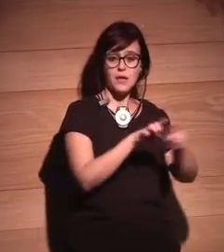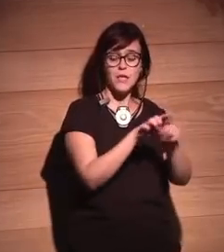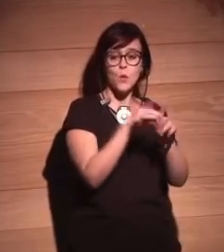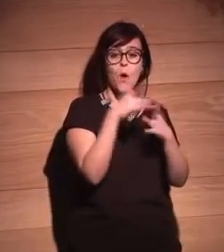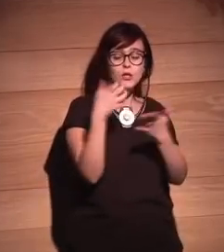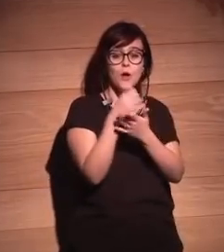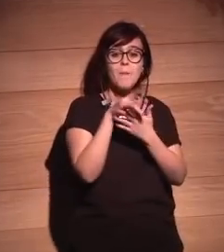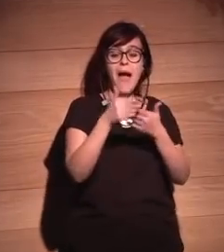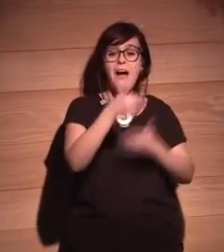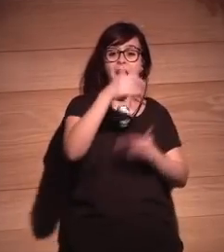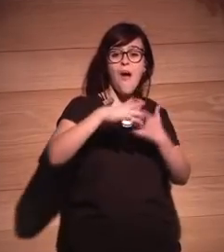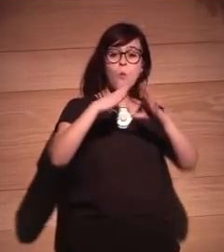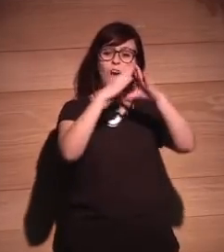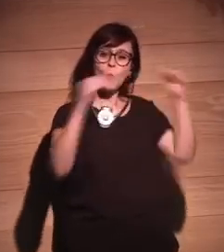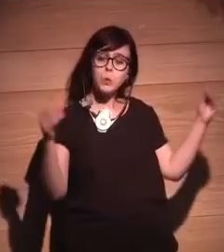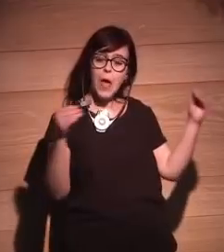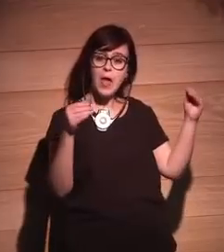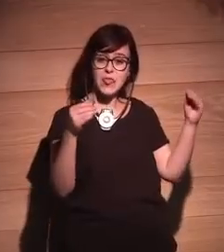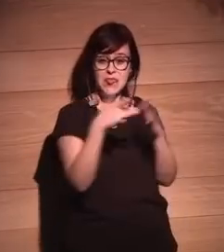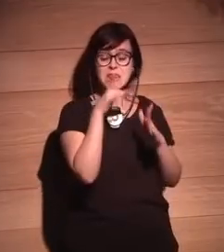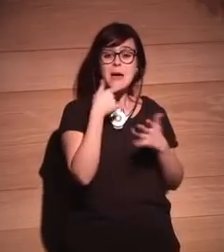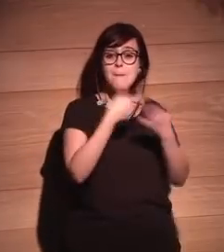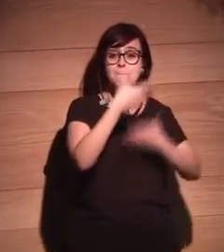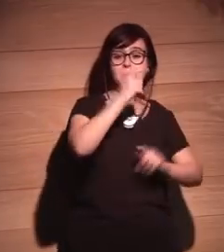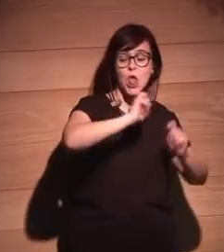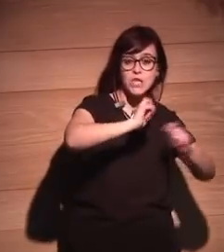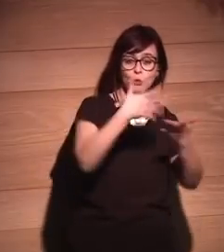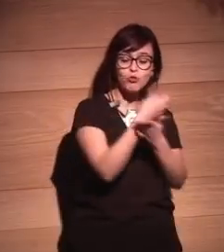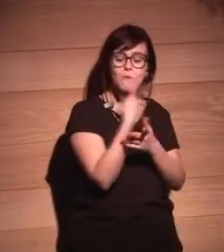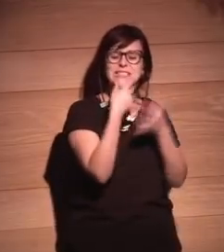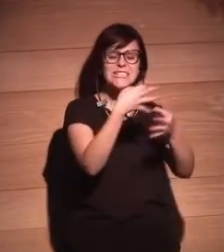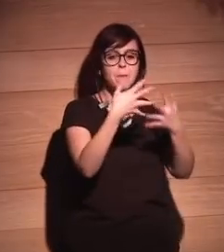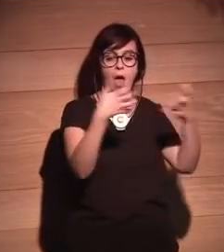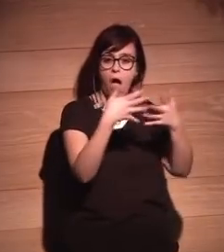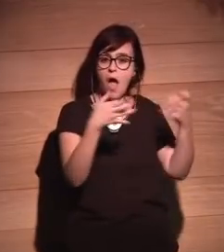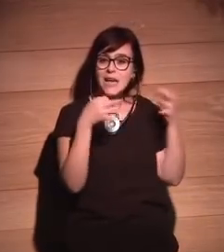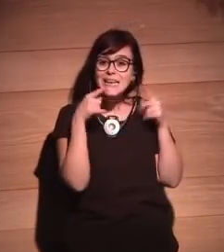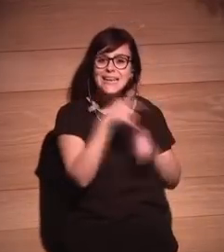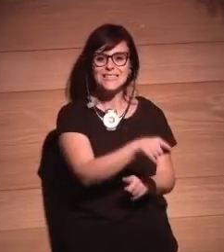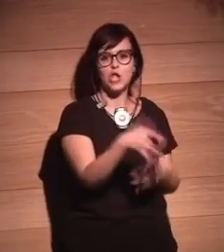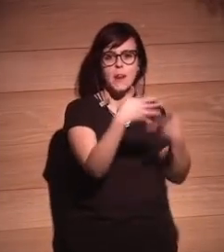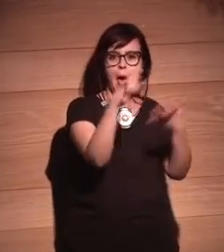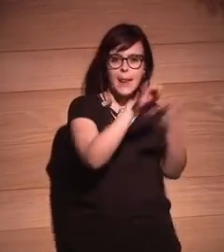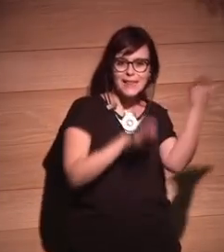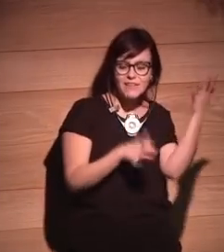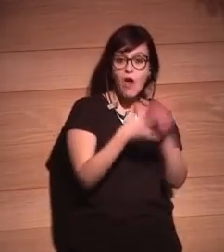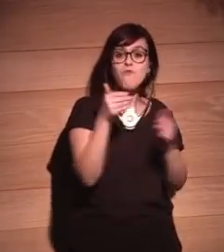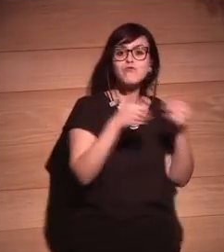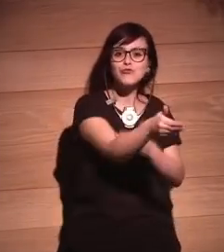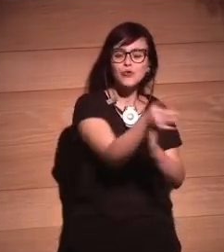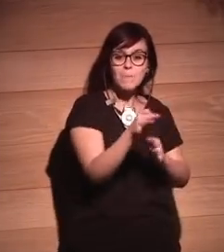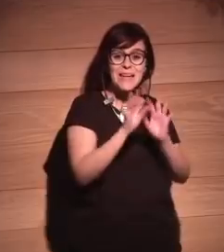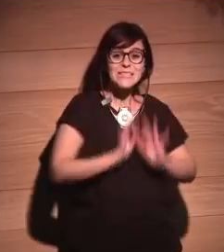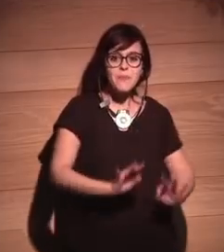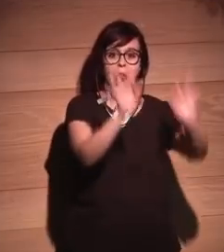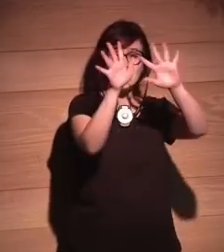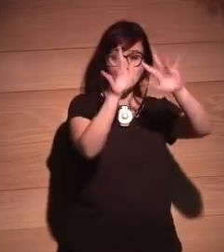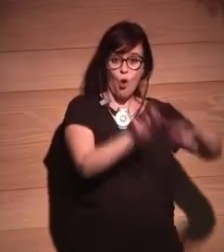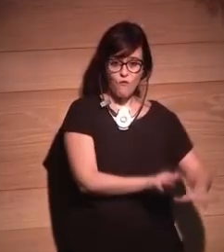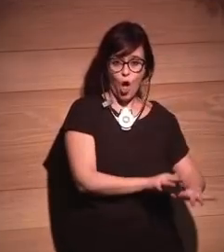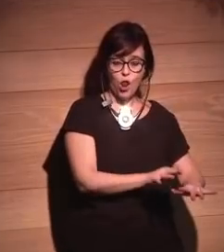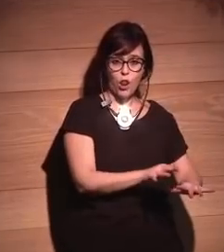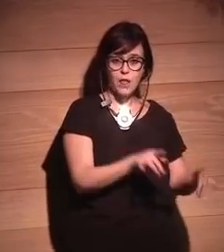tienen en todas las facultades de periodismo, en todas las tesis doctorales, y todos los periodistas citan como esa es la narrativa del futuro, el especial de Snowfall, que no deja de